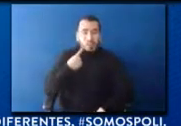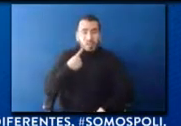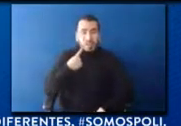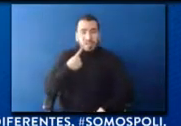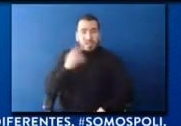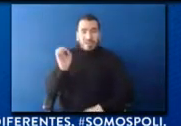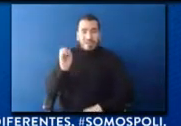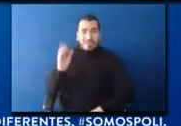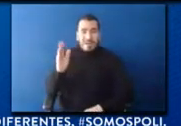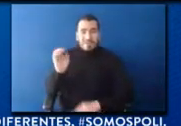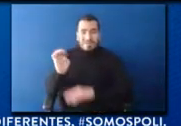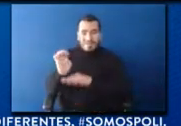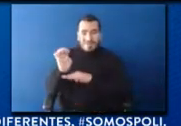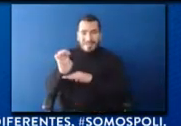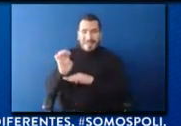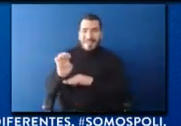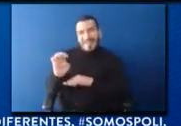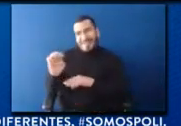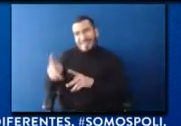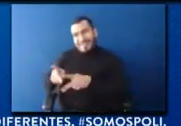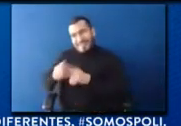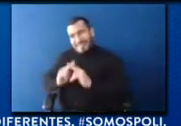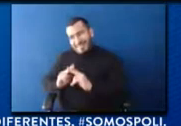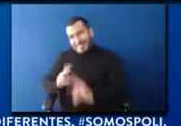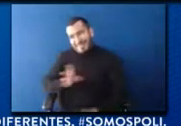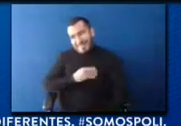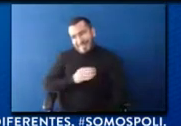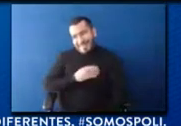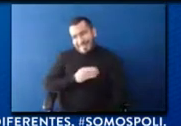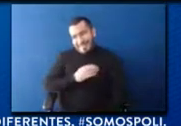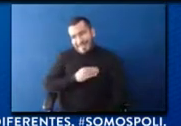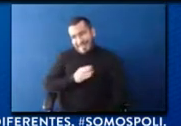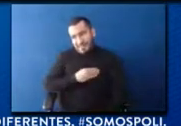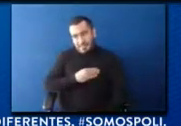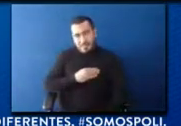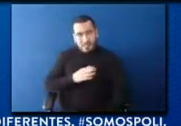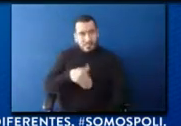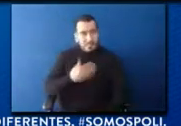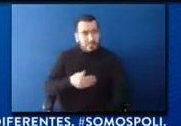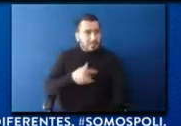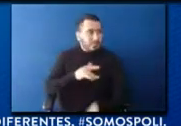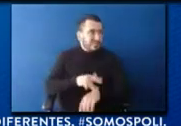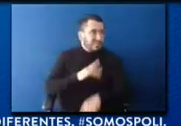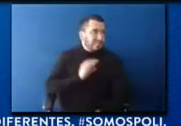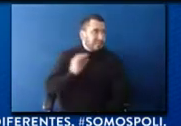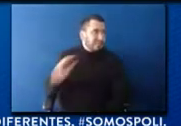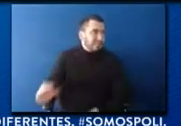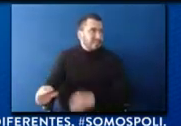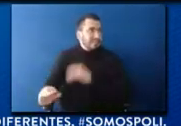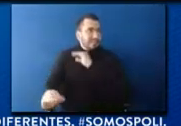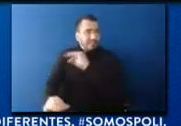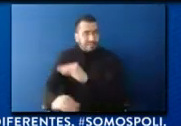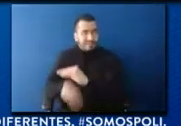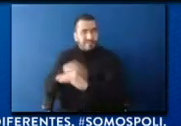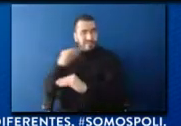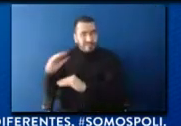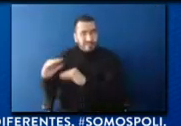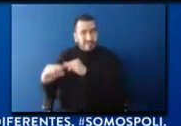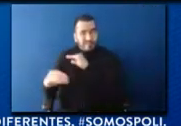cuando me desembolsan un crédito. De ahí para adelante fui la persona más infeliz cuando me recuerdan que tengo que pagar, cuando me llega el extracto,